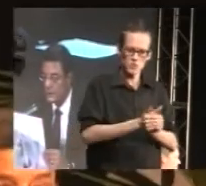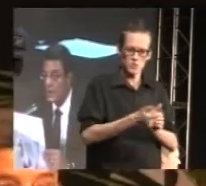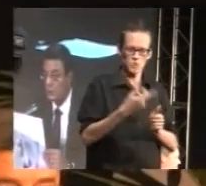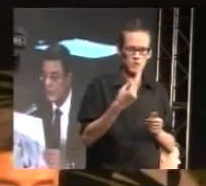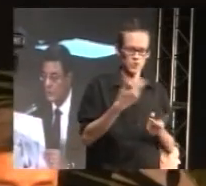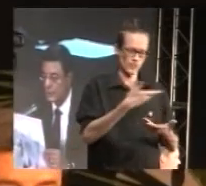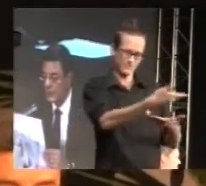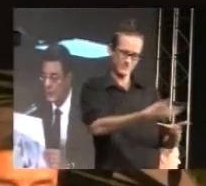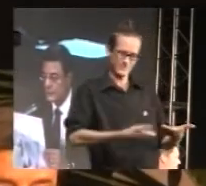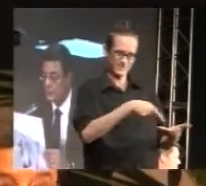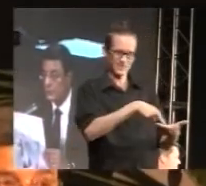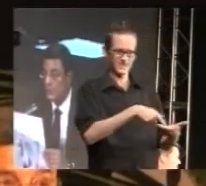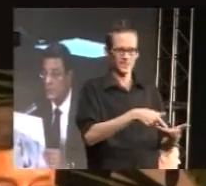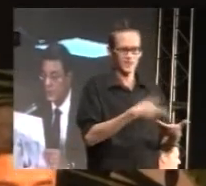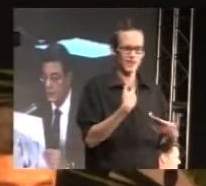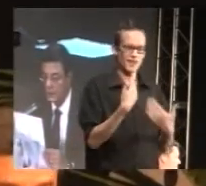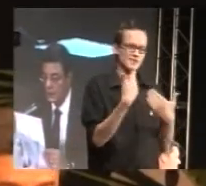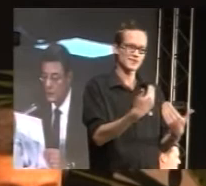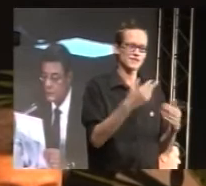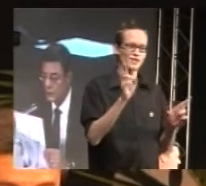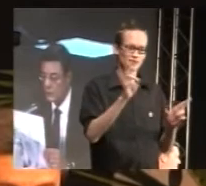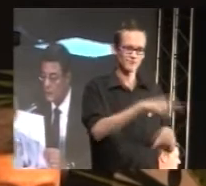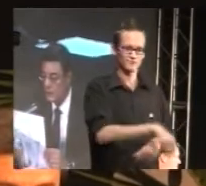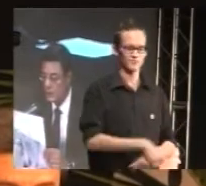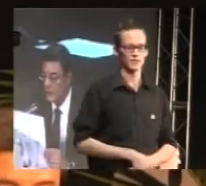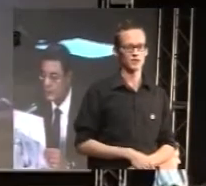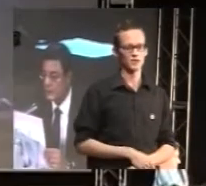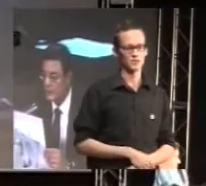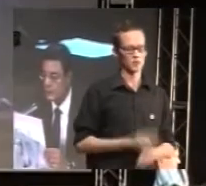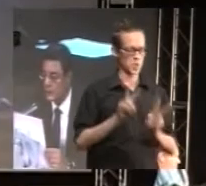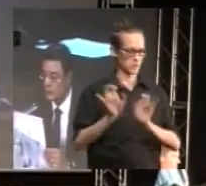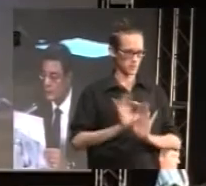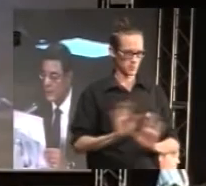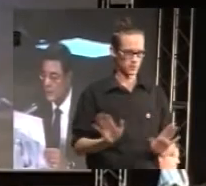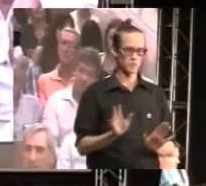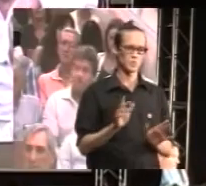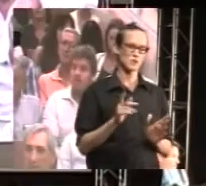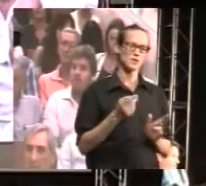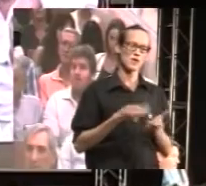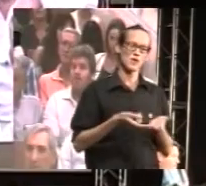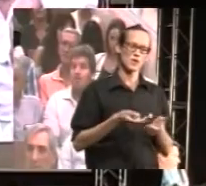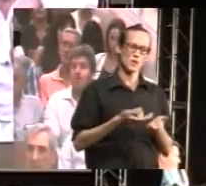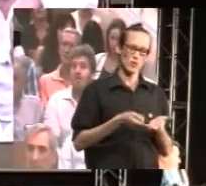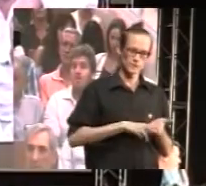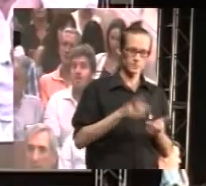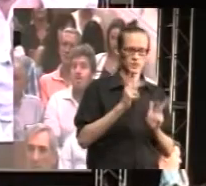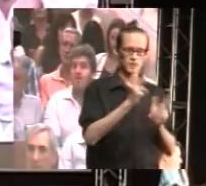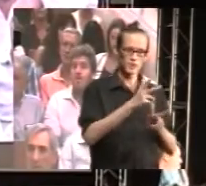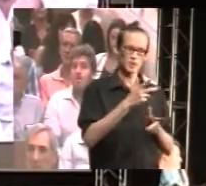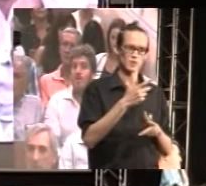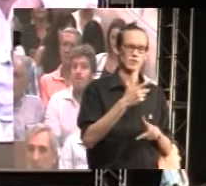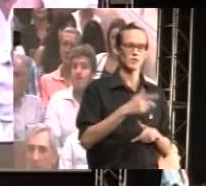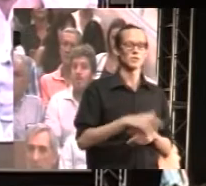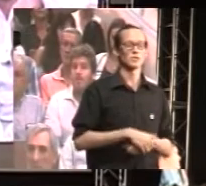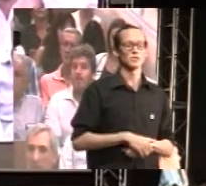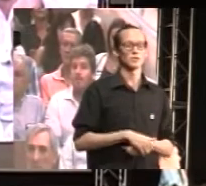presente, augurándole éxitos en la misma. Sin otro particular, reiterando la seguridad de mi especial distinción, hago propicia